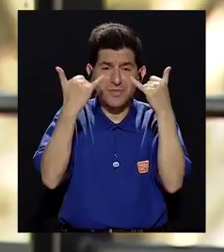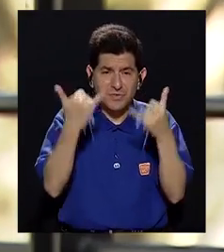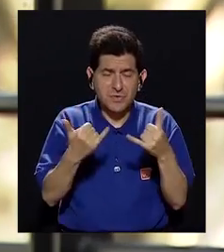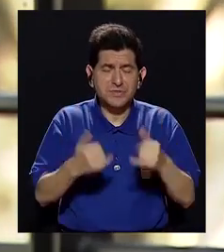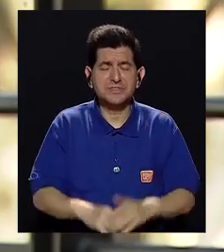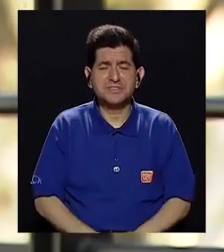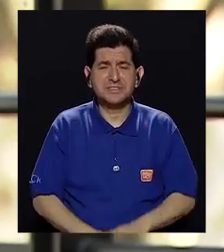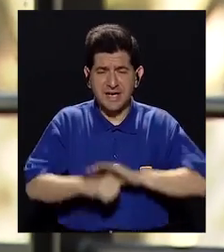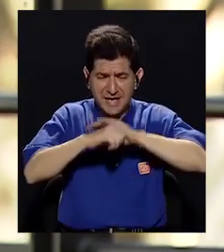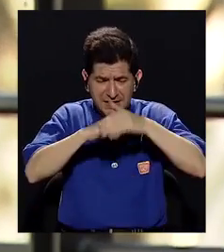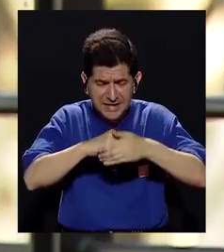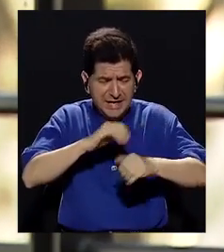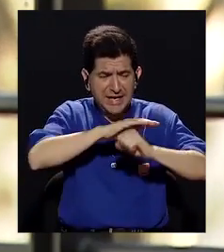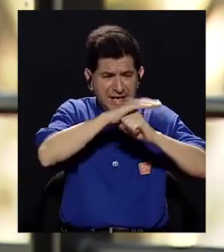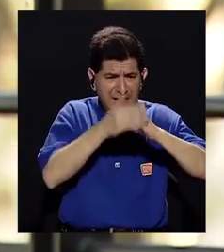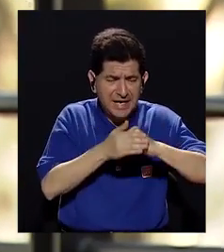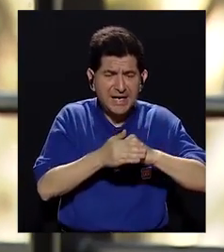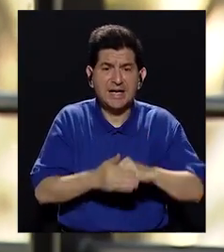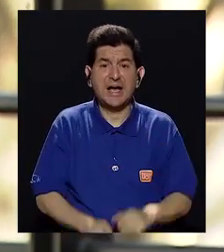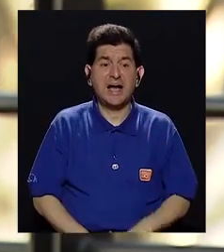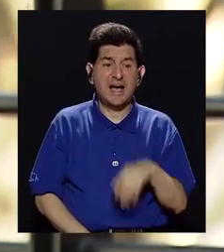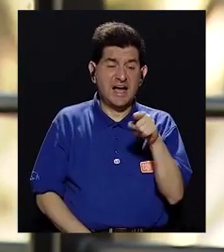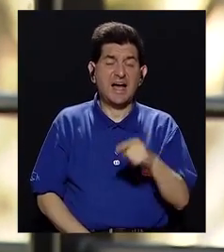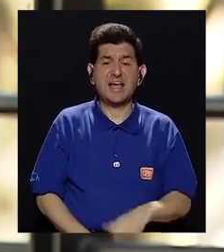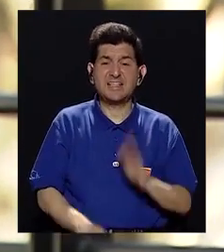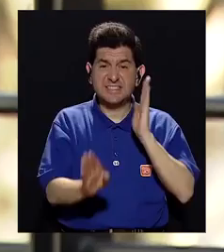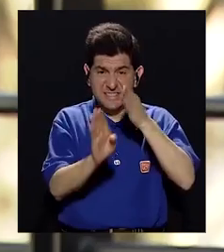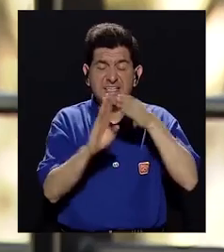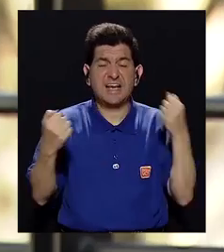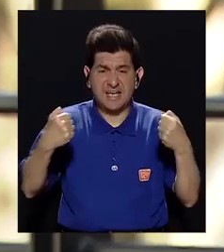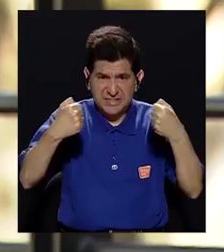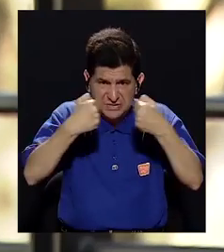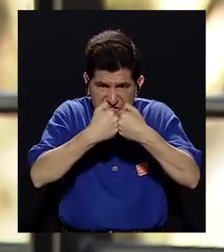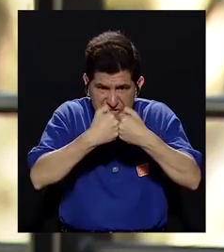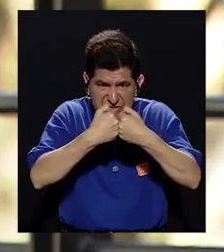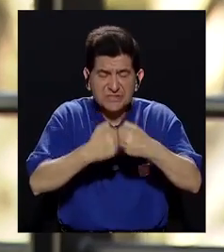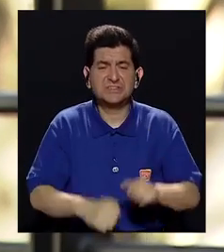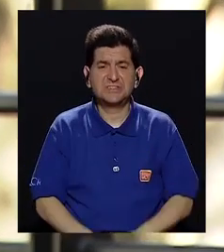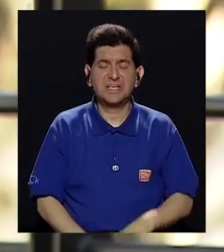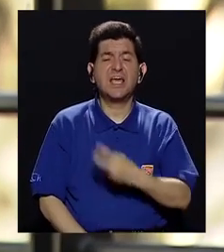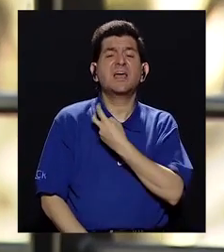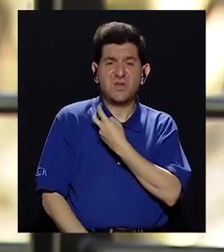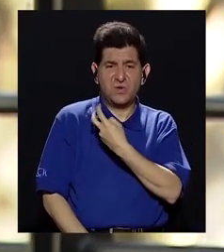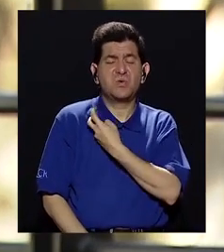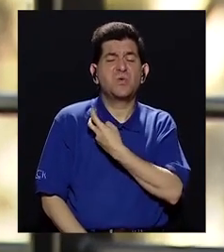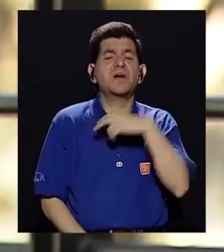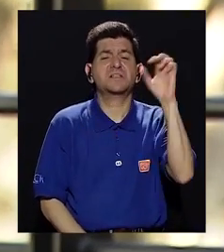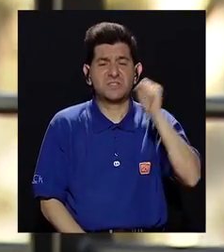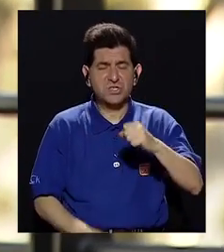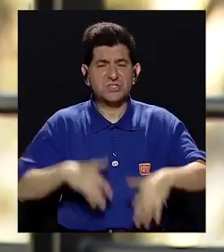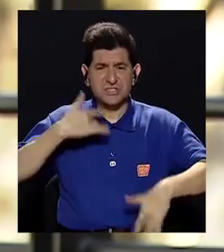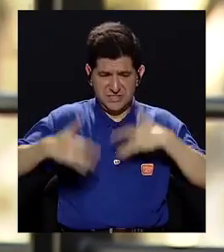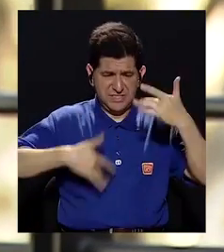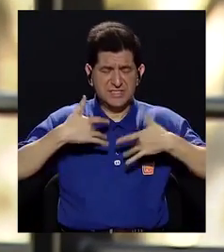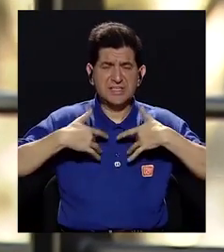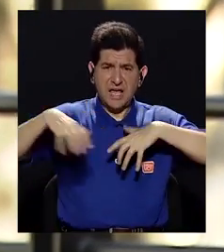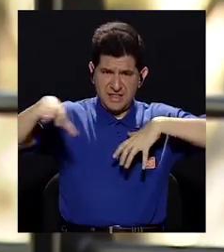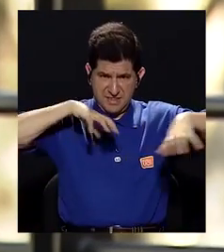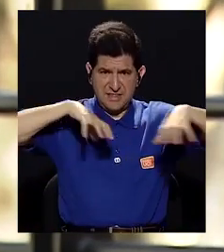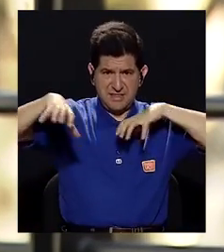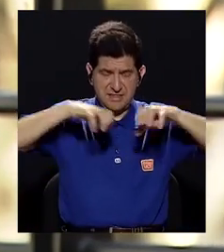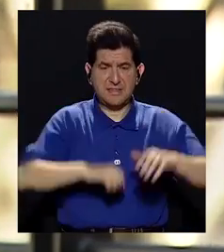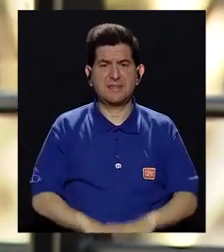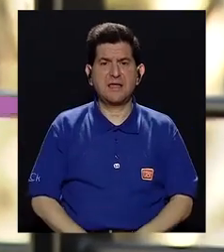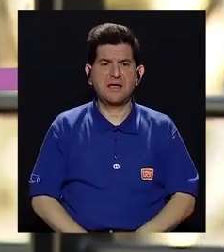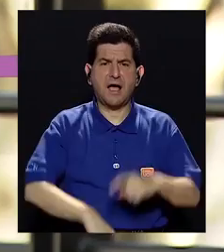el cartílago, entonces cuando decimos que ya esa persona más bien está en hueso con hueso, y el hueso con hueso, eso sí ya sienten el movimiento,